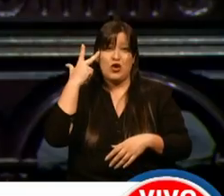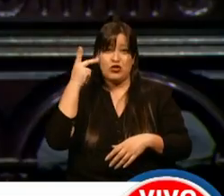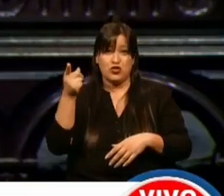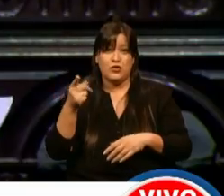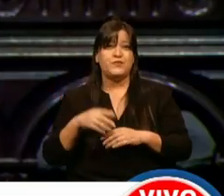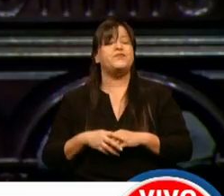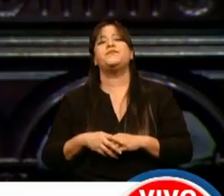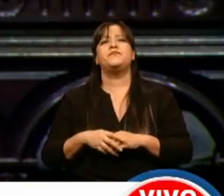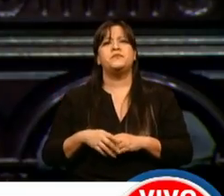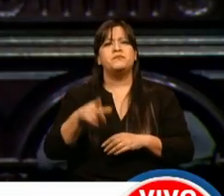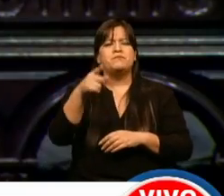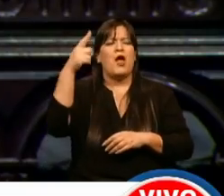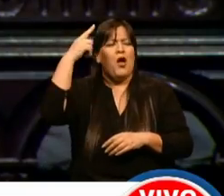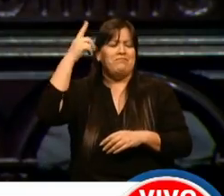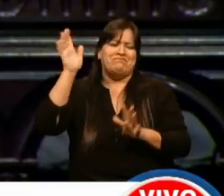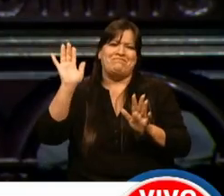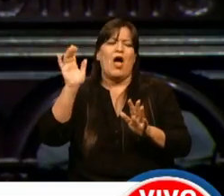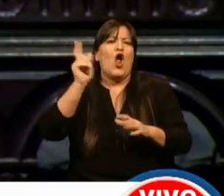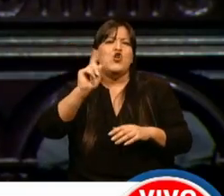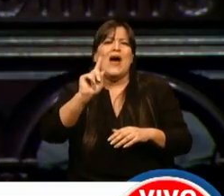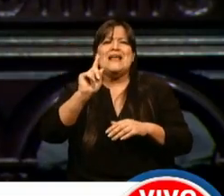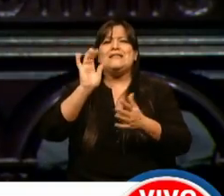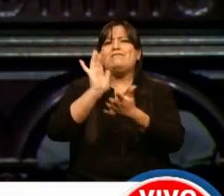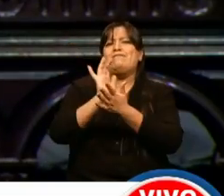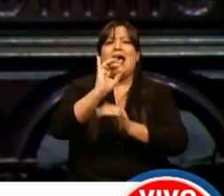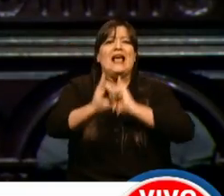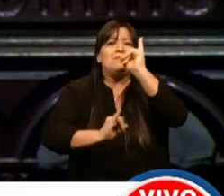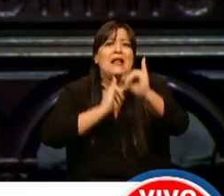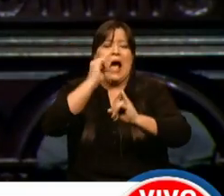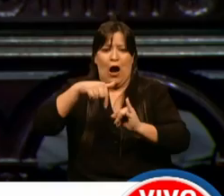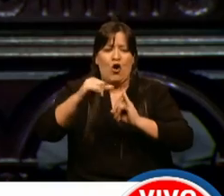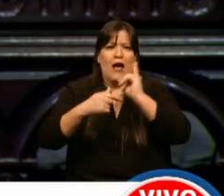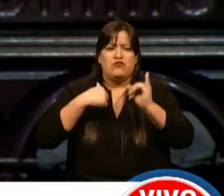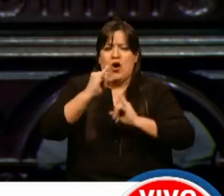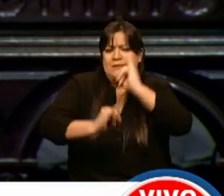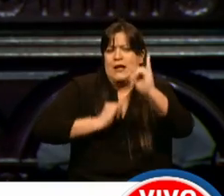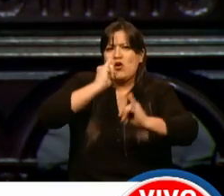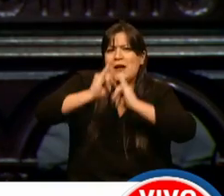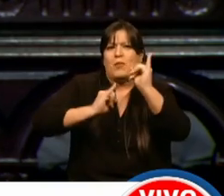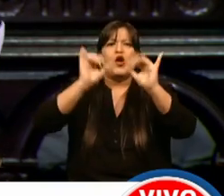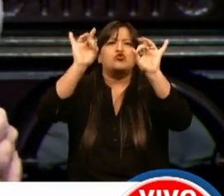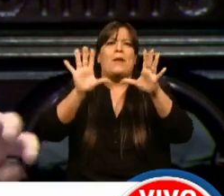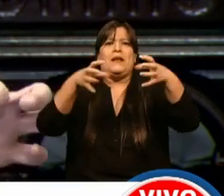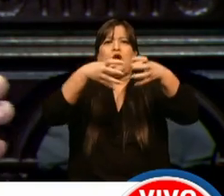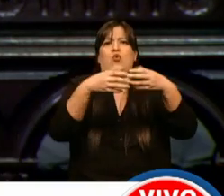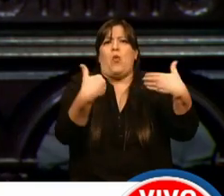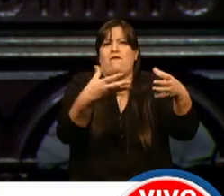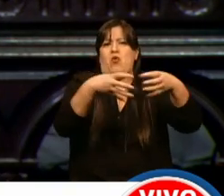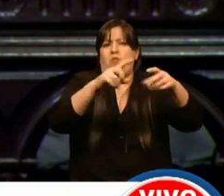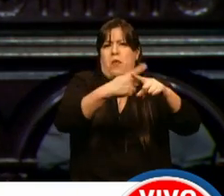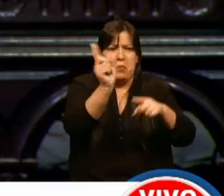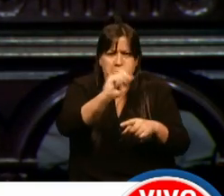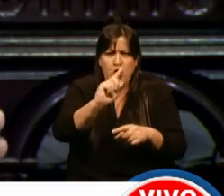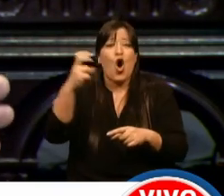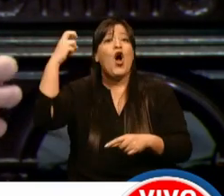para que no piensen que estas cuestiones que uno va explicando tiene que ver sólo con lo partidario la unión cívica radical